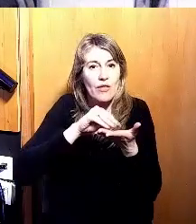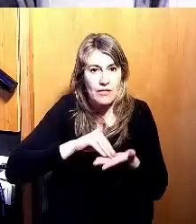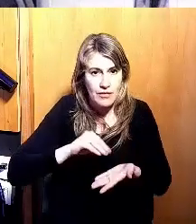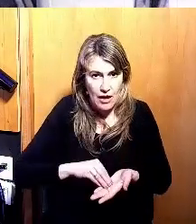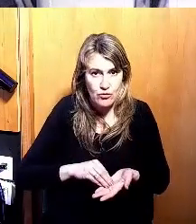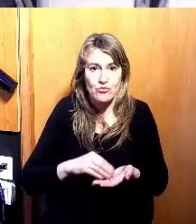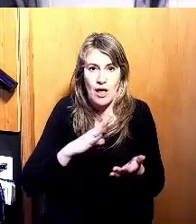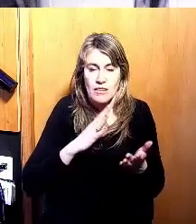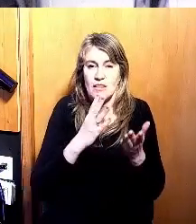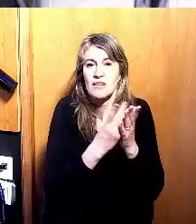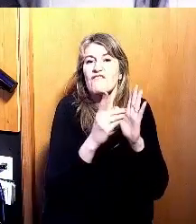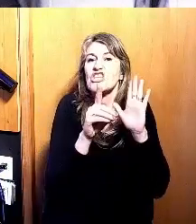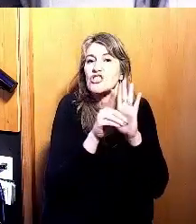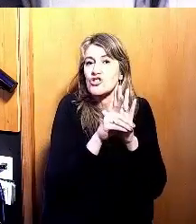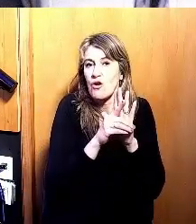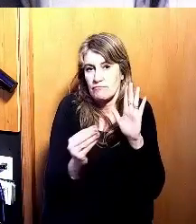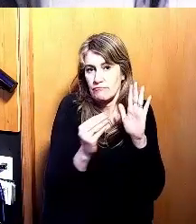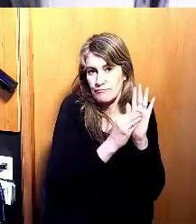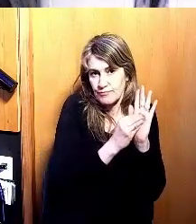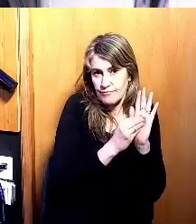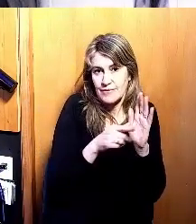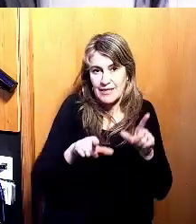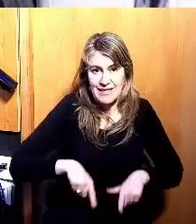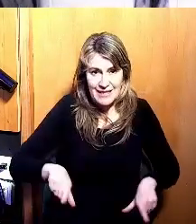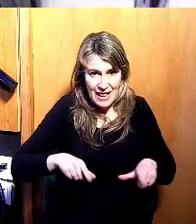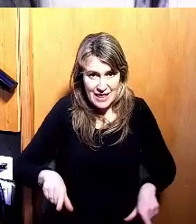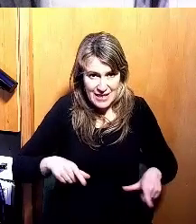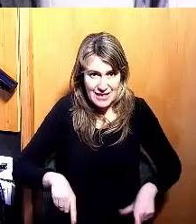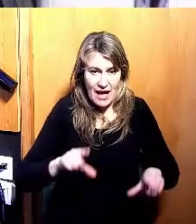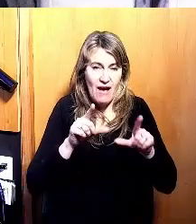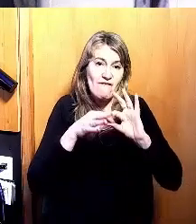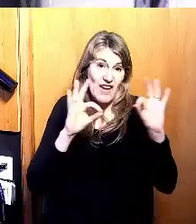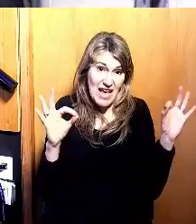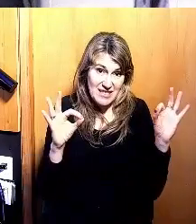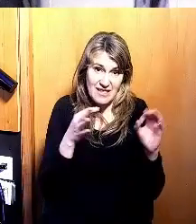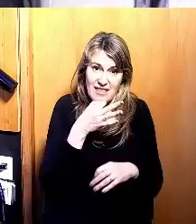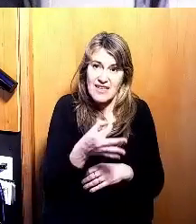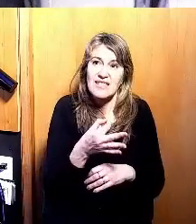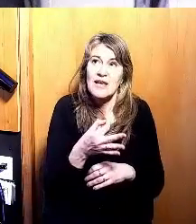esta definición que está escrita en una frase de la intendenta, que indica